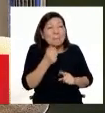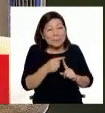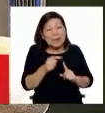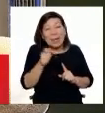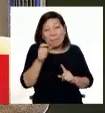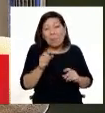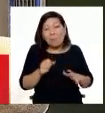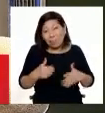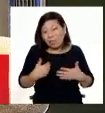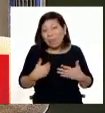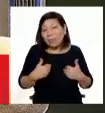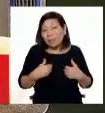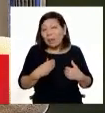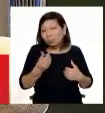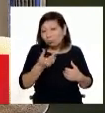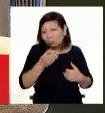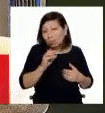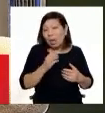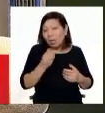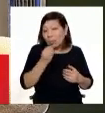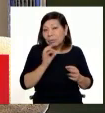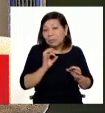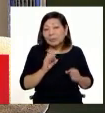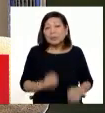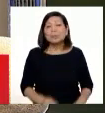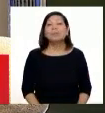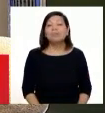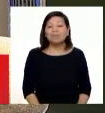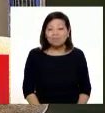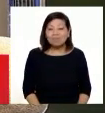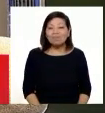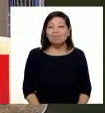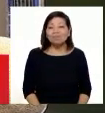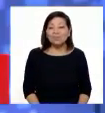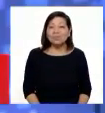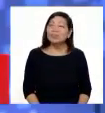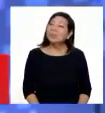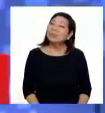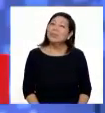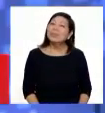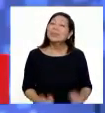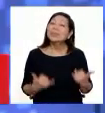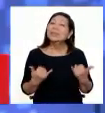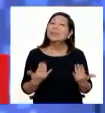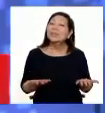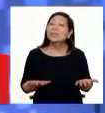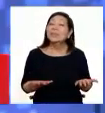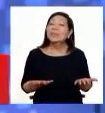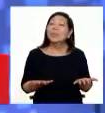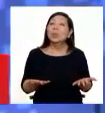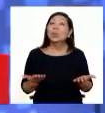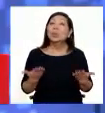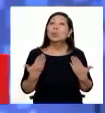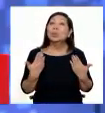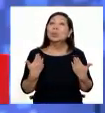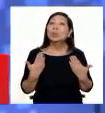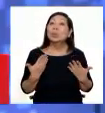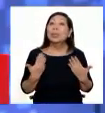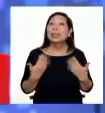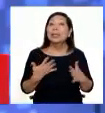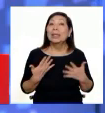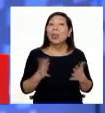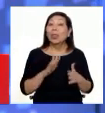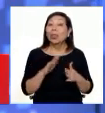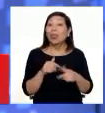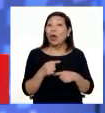por la persona, pero también consumido el alimento como tal, ¿no? Y díganos, en este incesante calor que tenemos ya